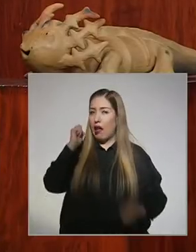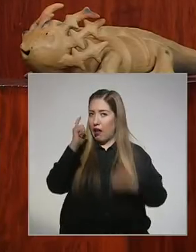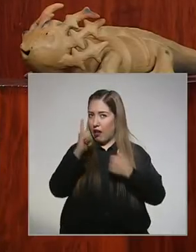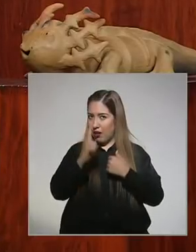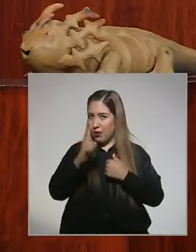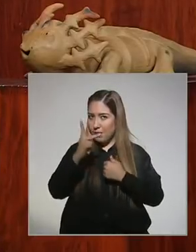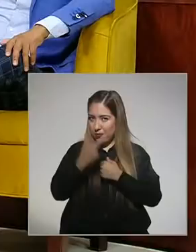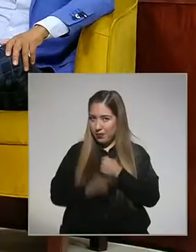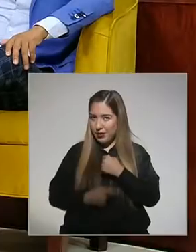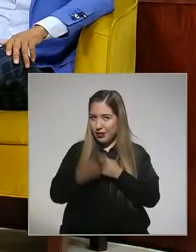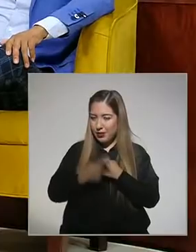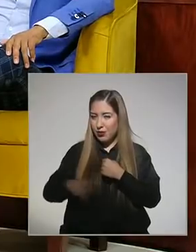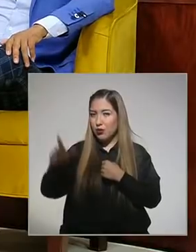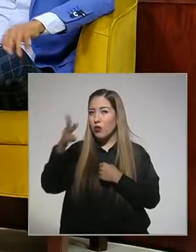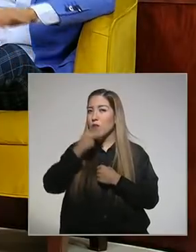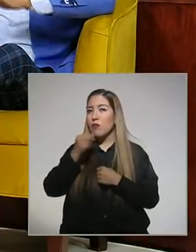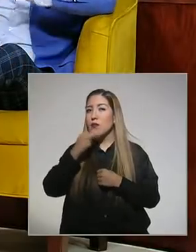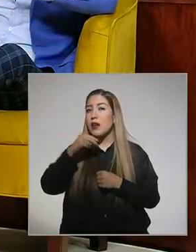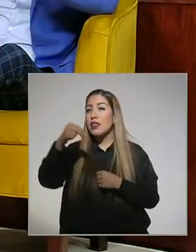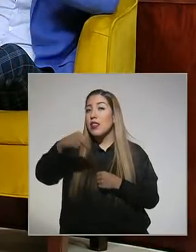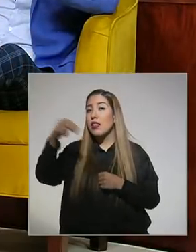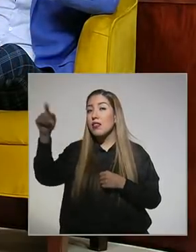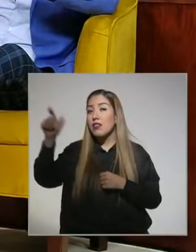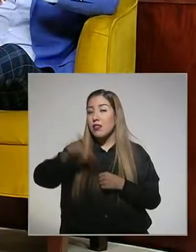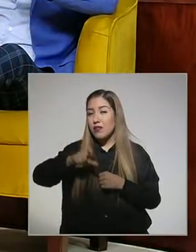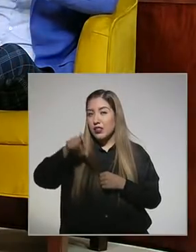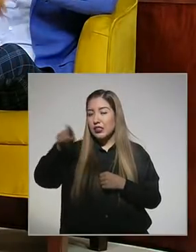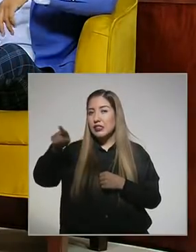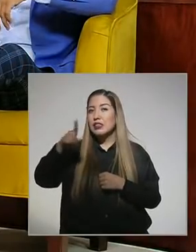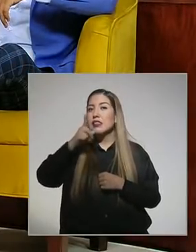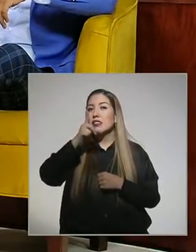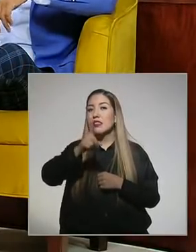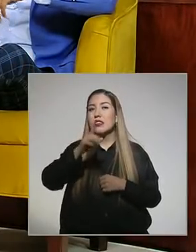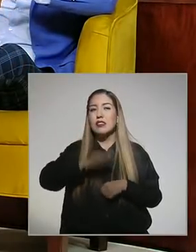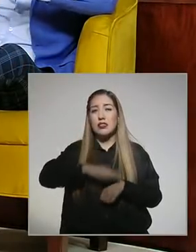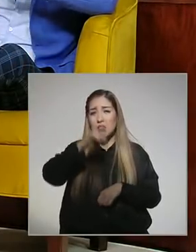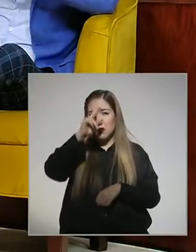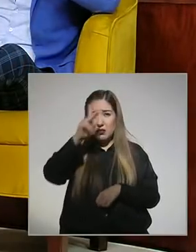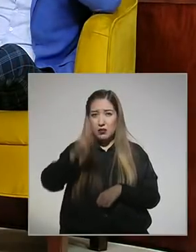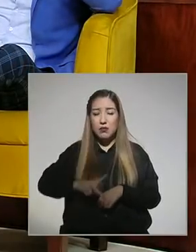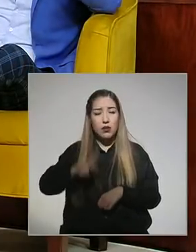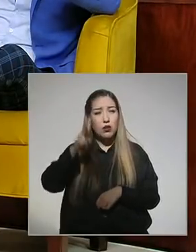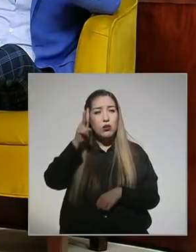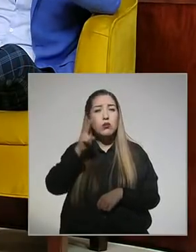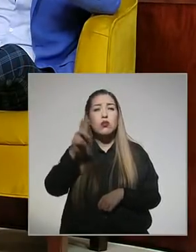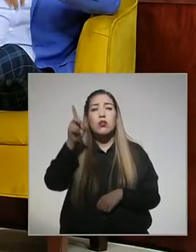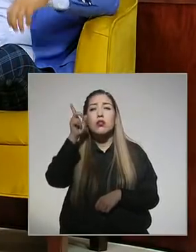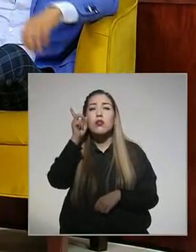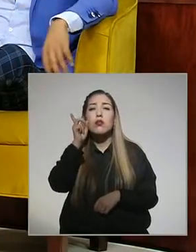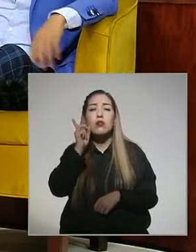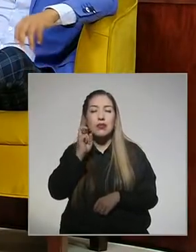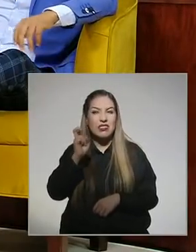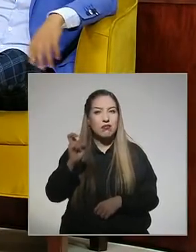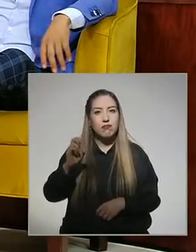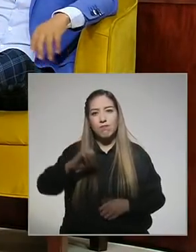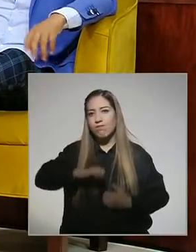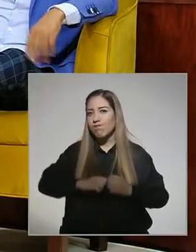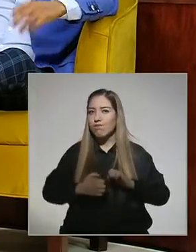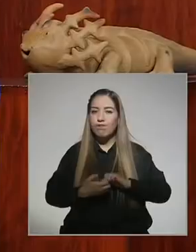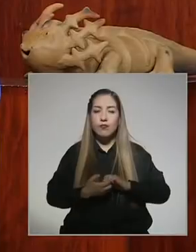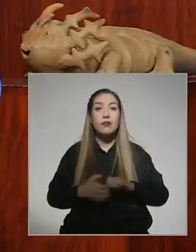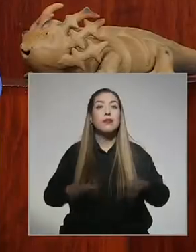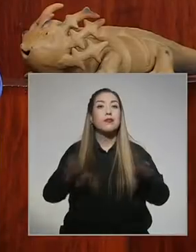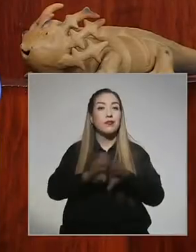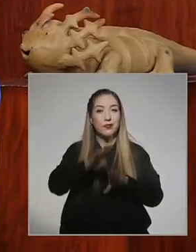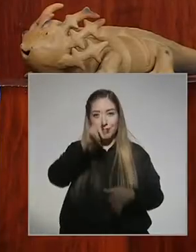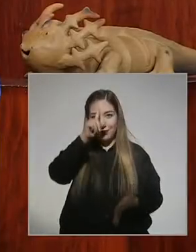cuando mencionaba justo eso, que su principal enemigo era el sueño, ¿no? Y entonces, ¿en qué lógica están entrando las niñas,